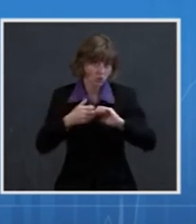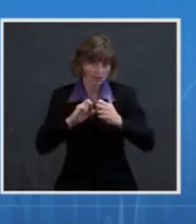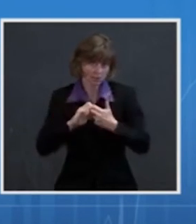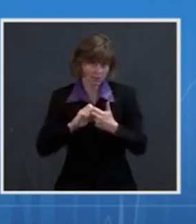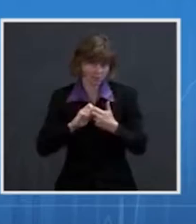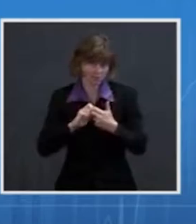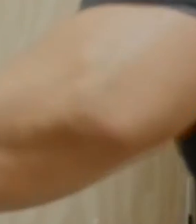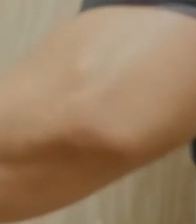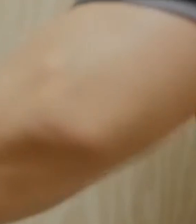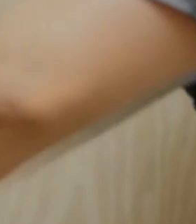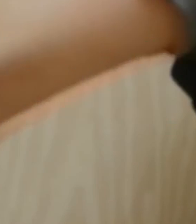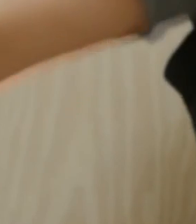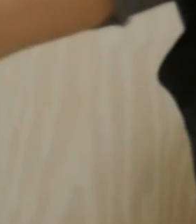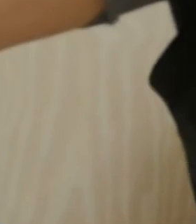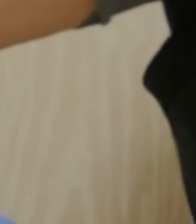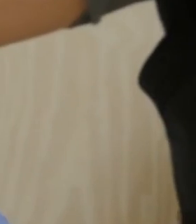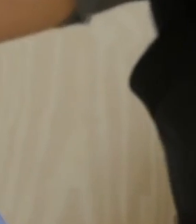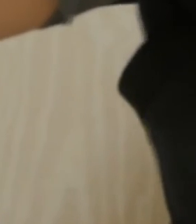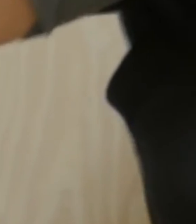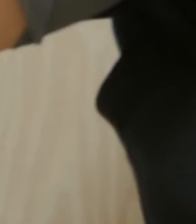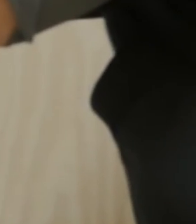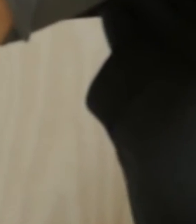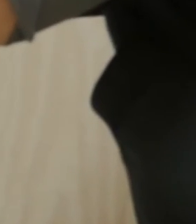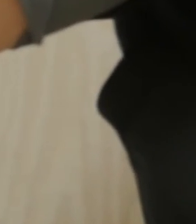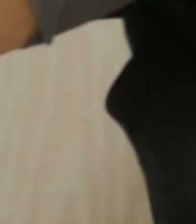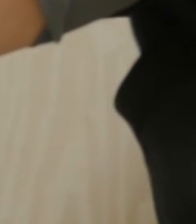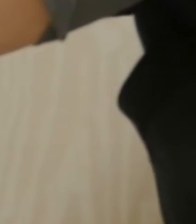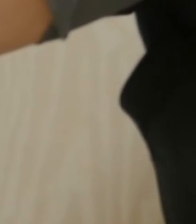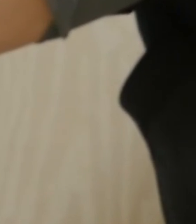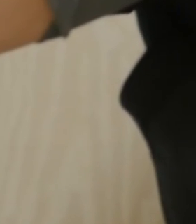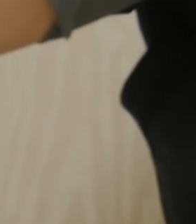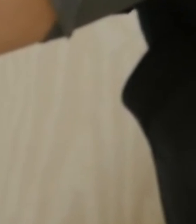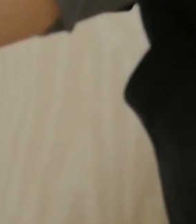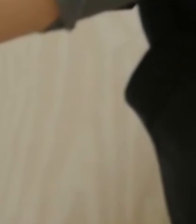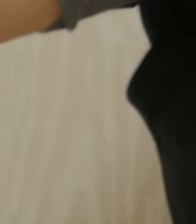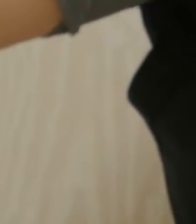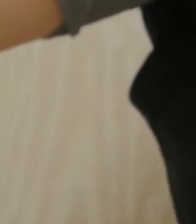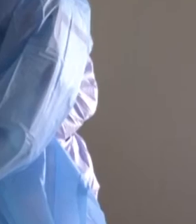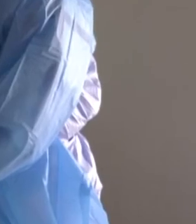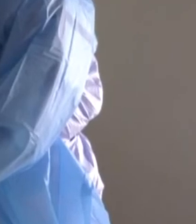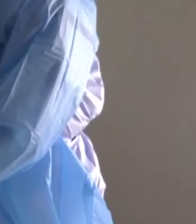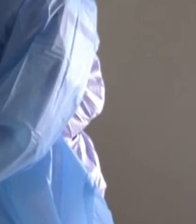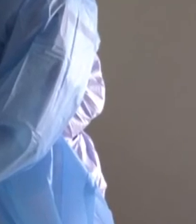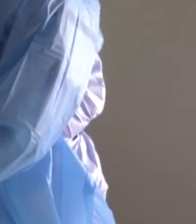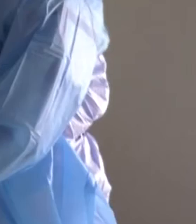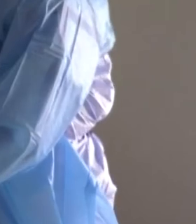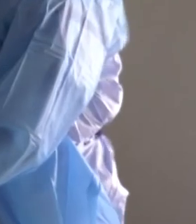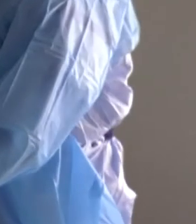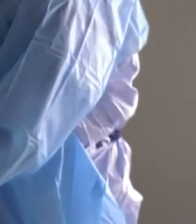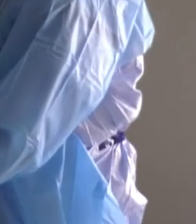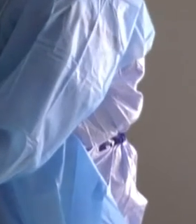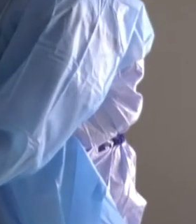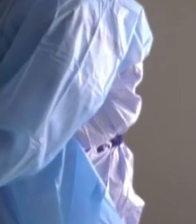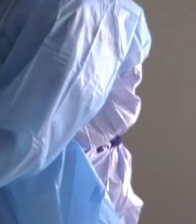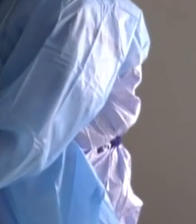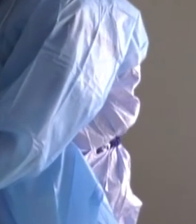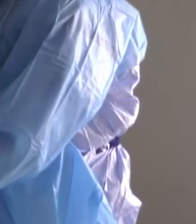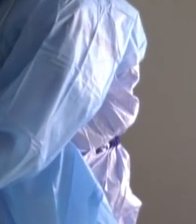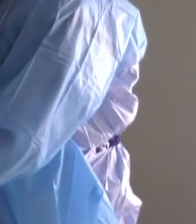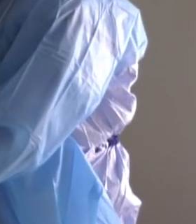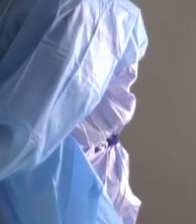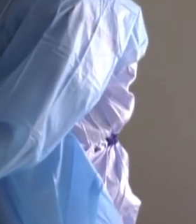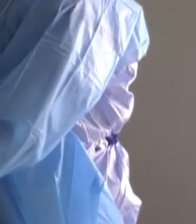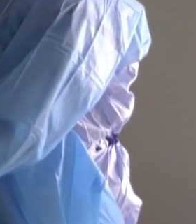indicó que el entendimiento de la correlación entre el riesgo de contagio tanto en personas vacunadas como en las que aún no lo están